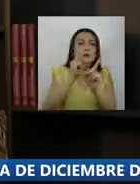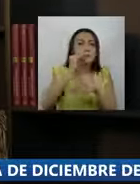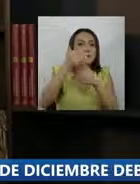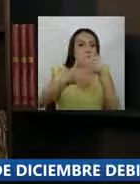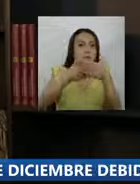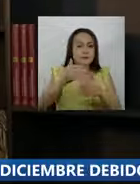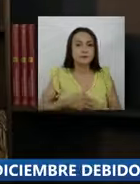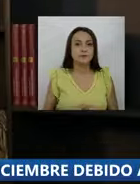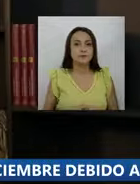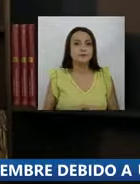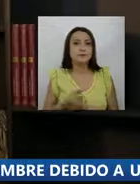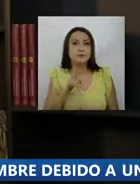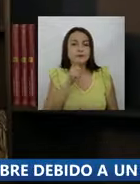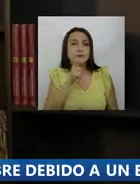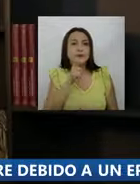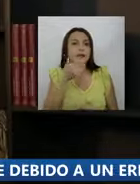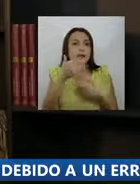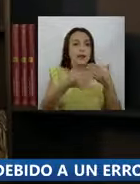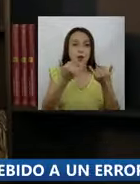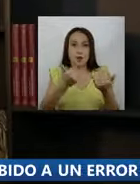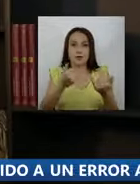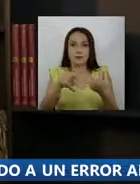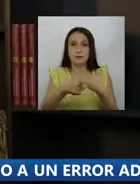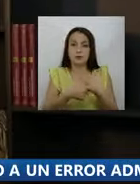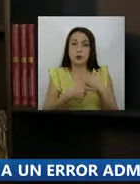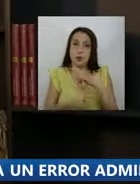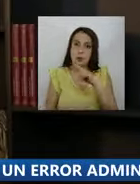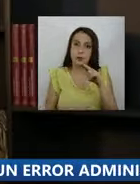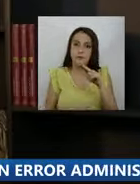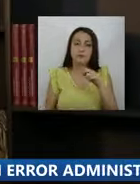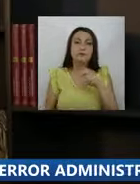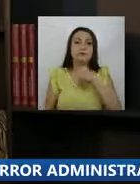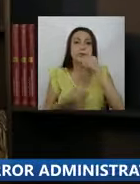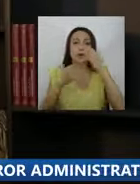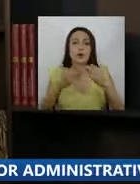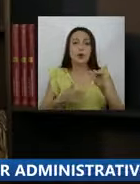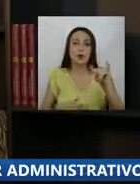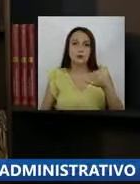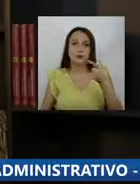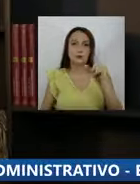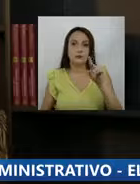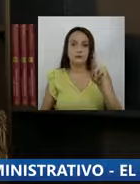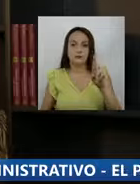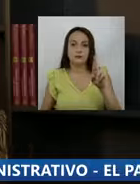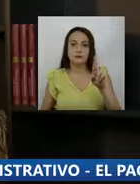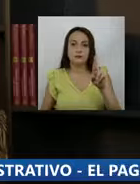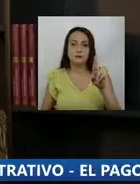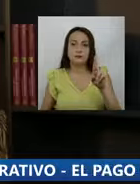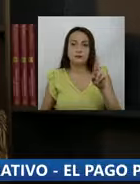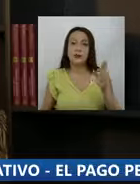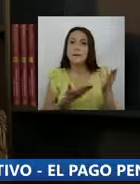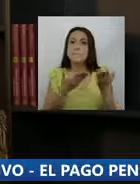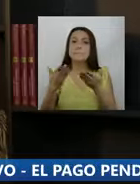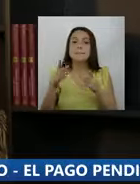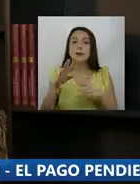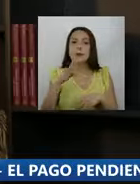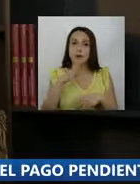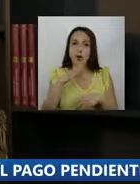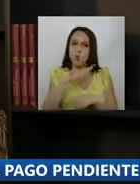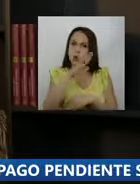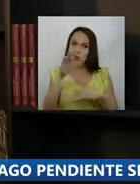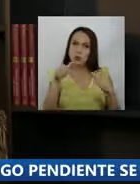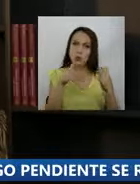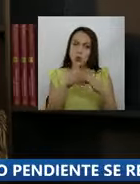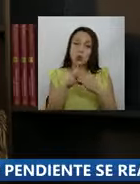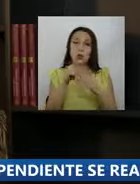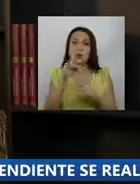que se está llevando a cabo en este momento? Nuestro compañero, el periodista José Luis Rodríguez, va a conversar con dos licenciados